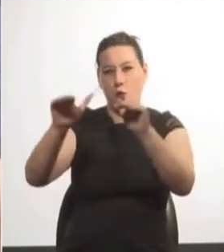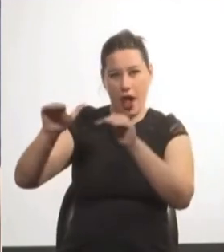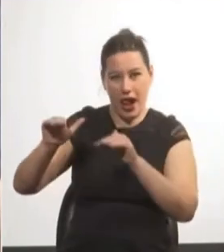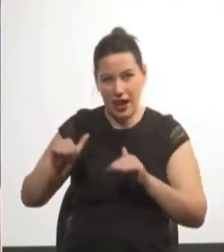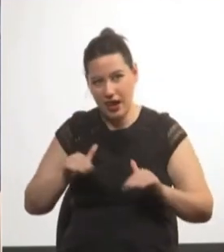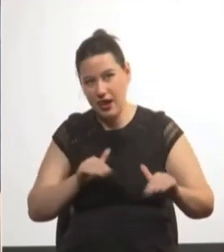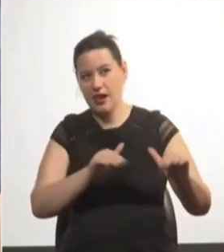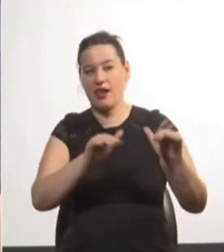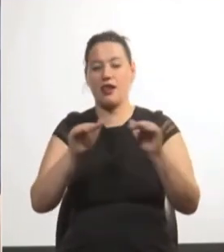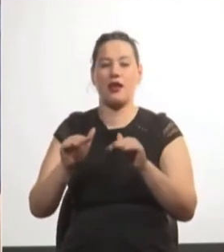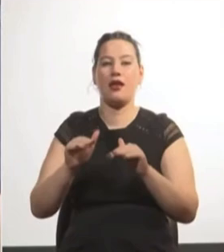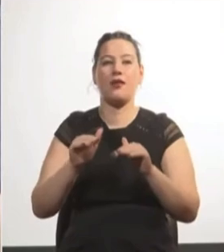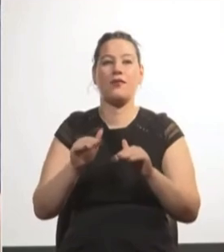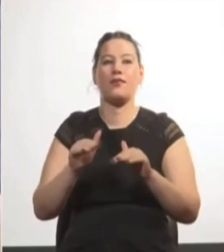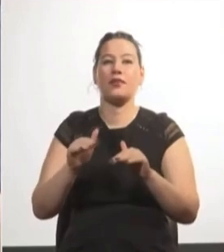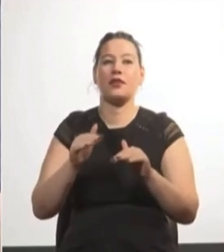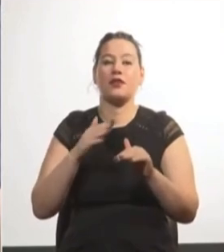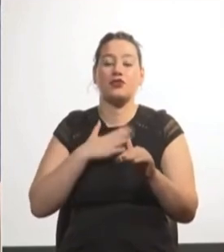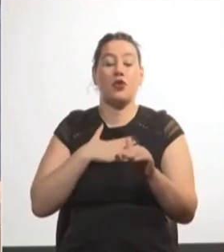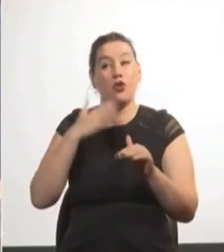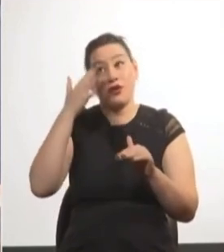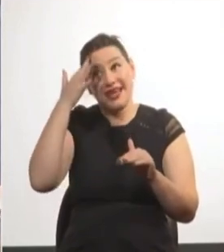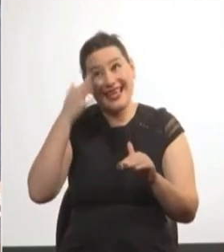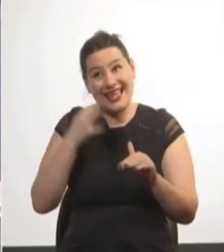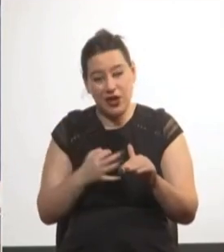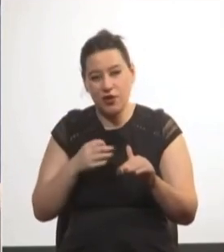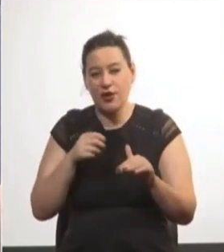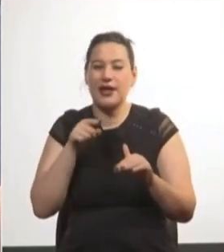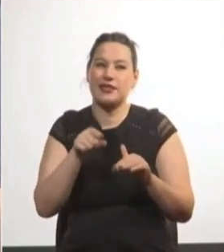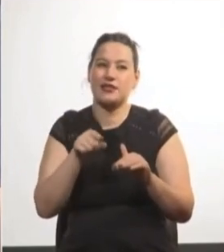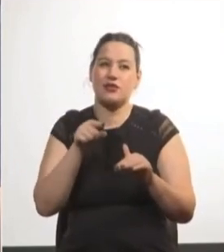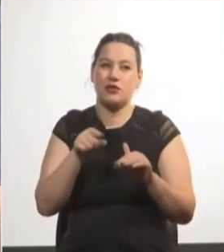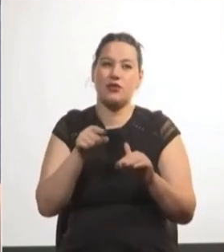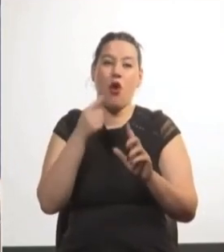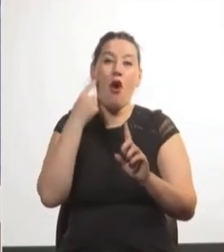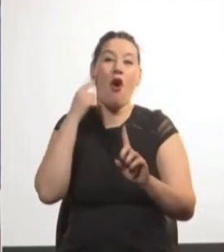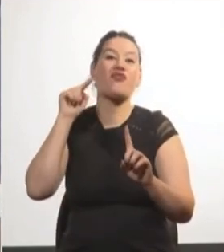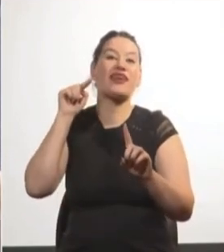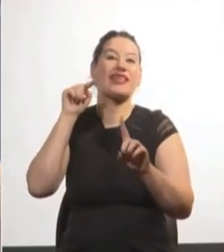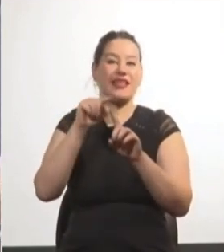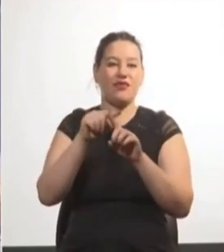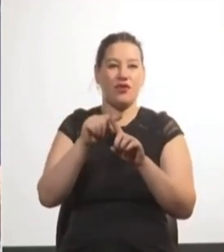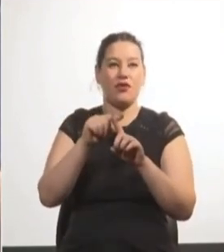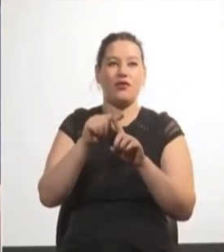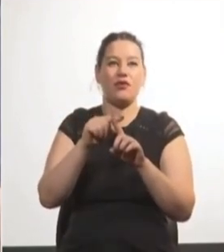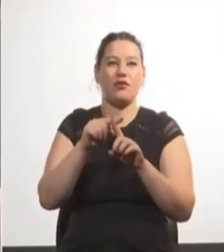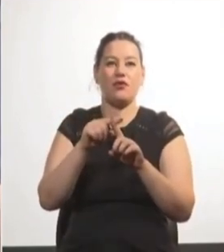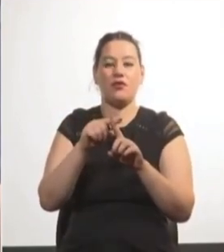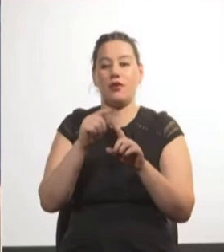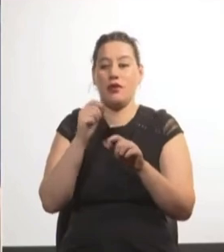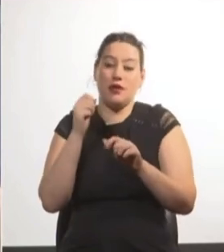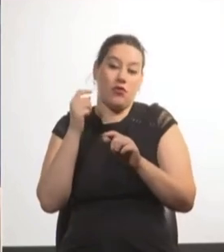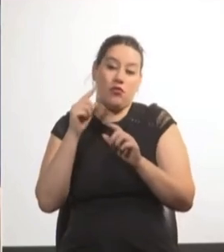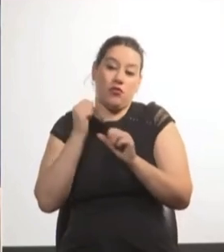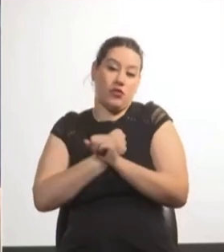equitativa entre todos, que yo creo que es un poco el objetivo cuando